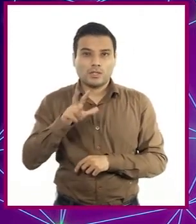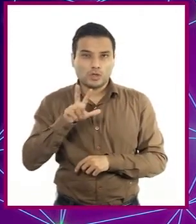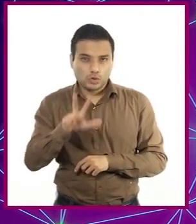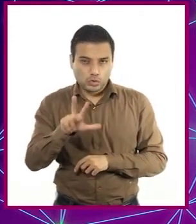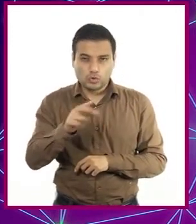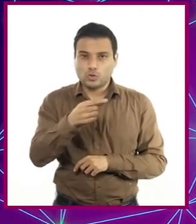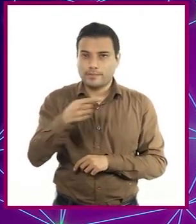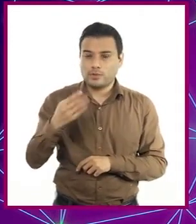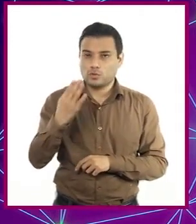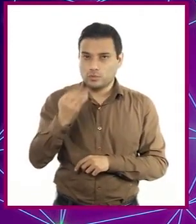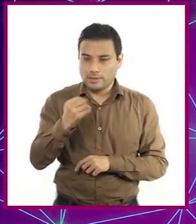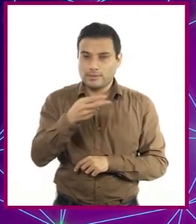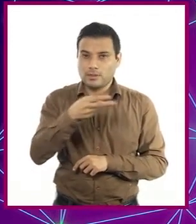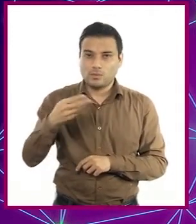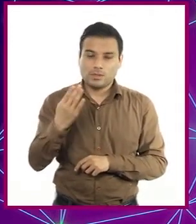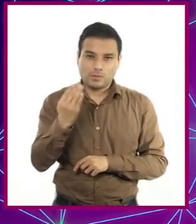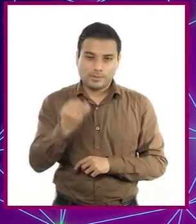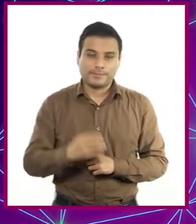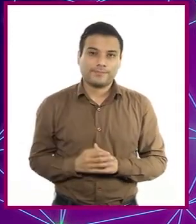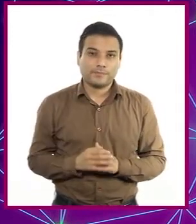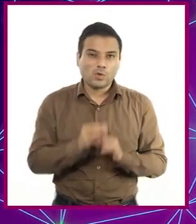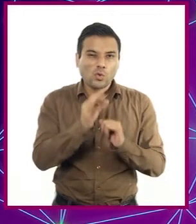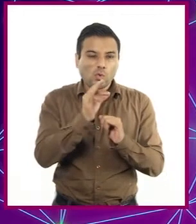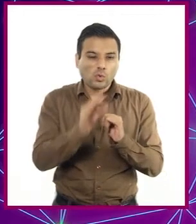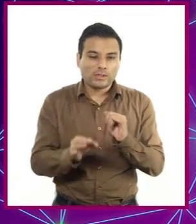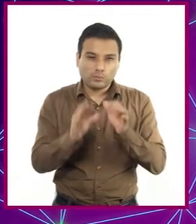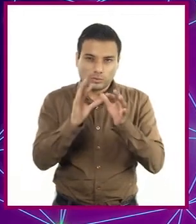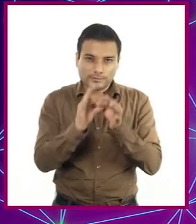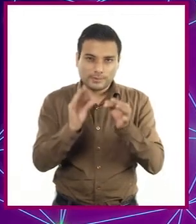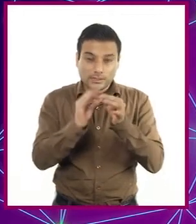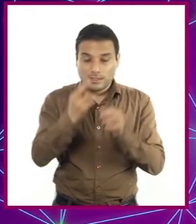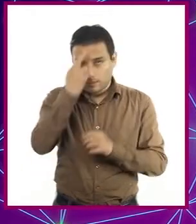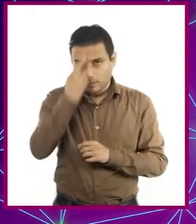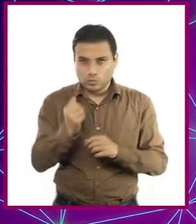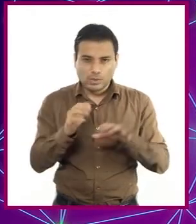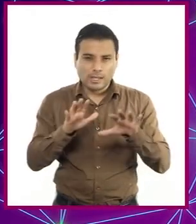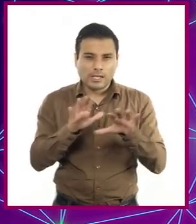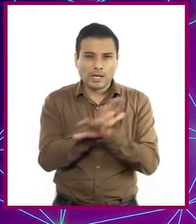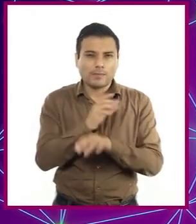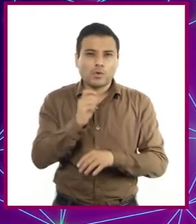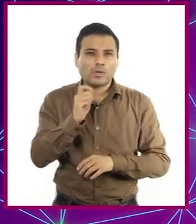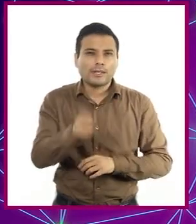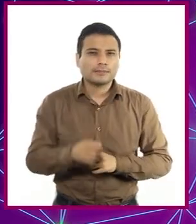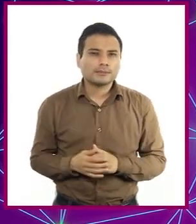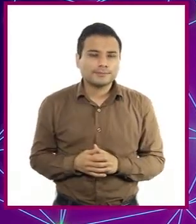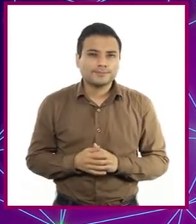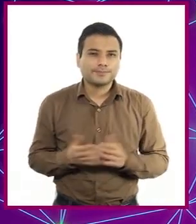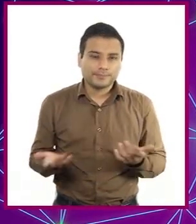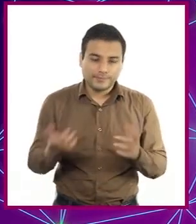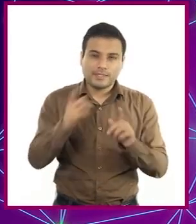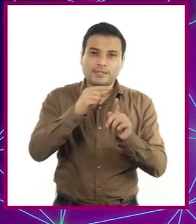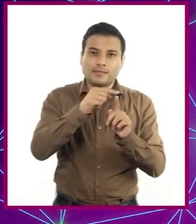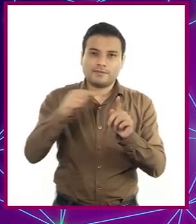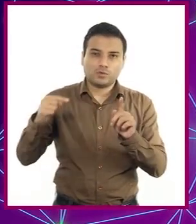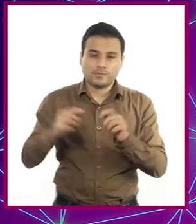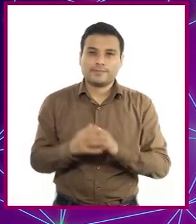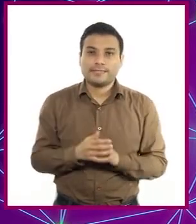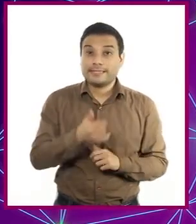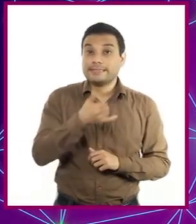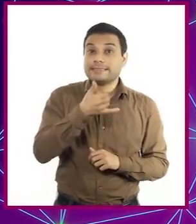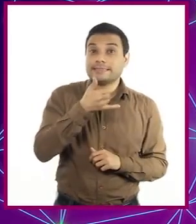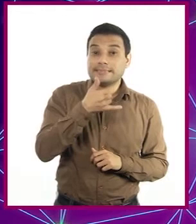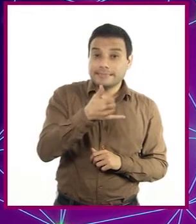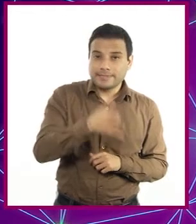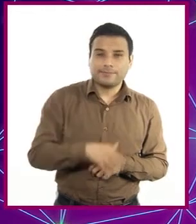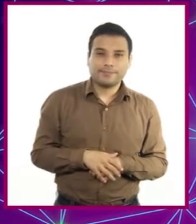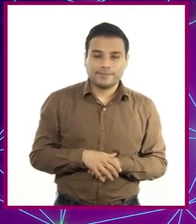9 igual a 9. Finalmente, la razón de cambio es la división de la diferencia en y entre la